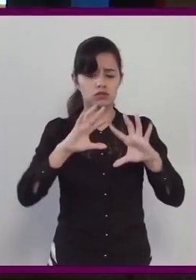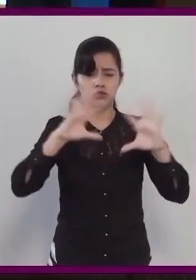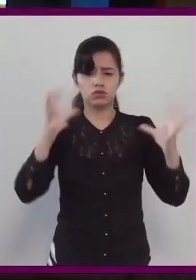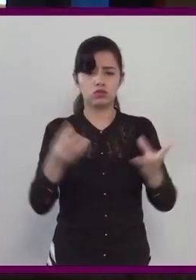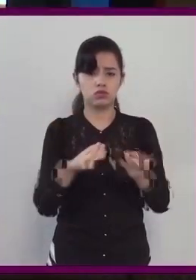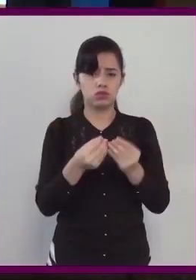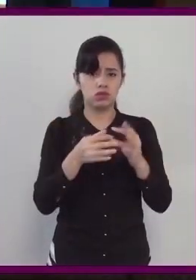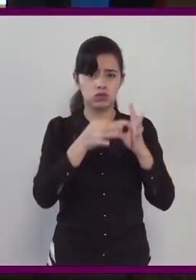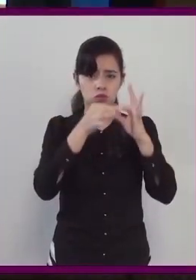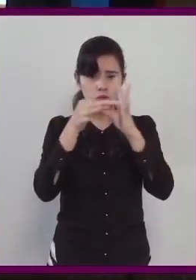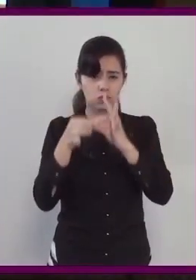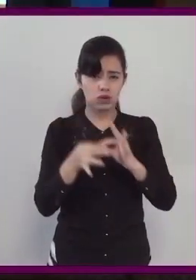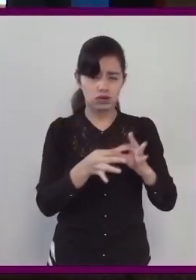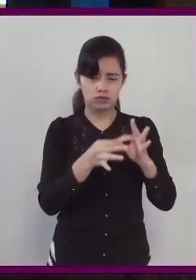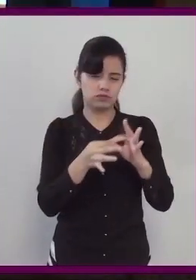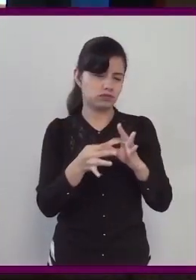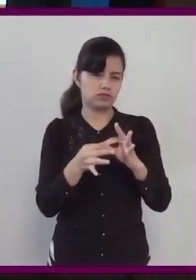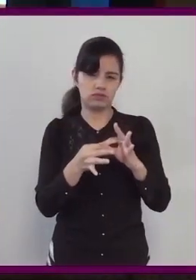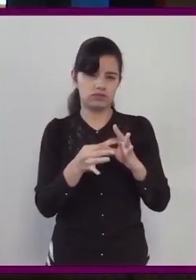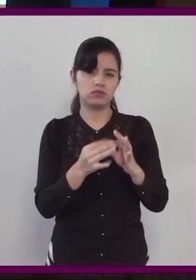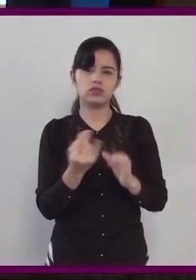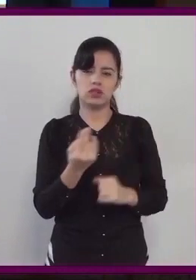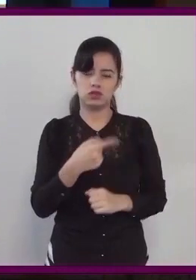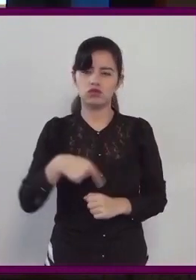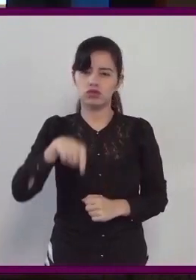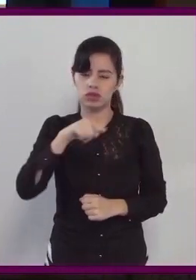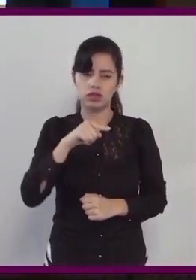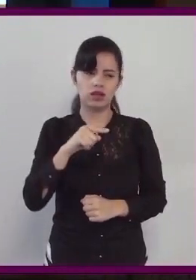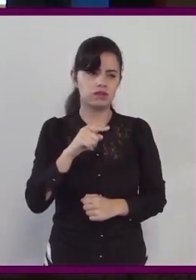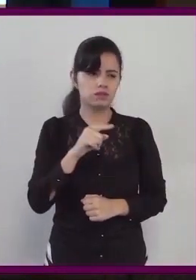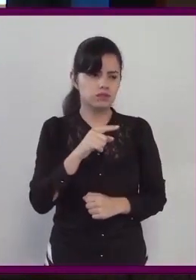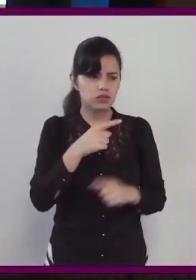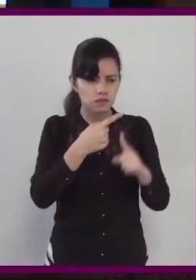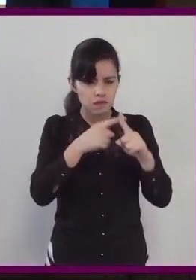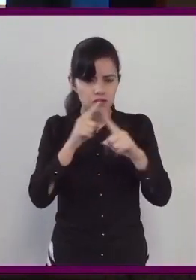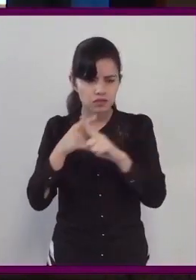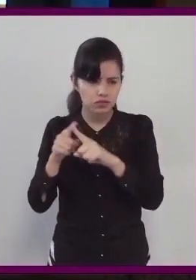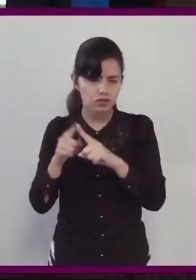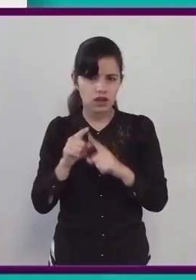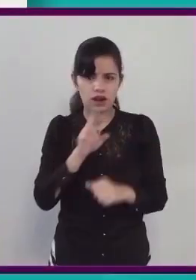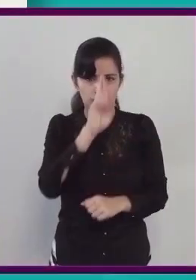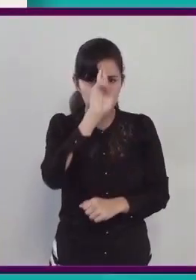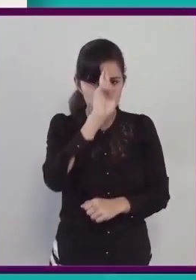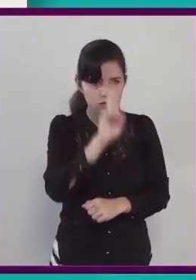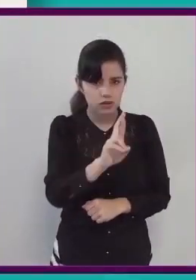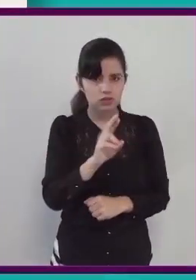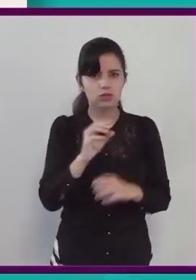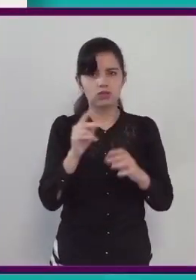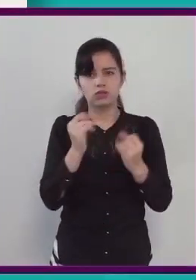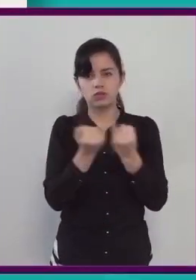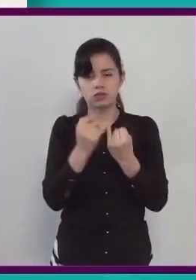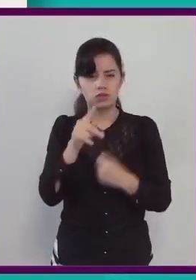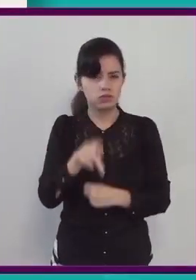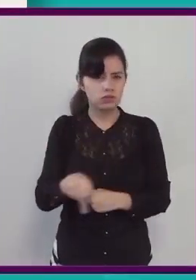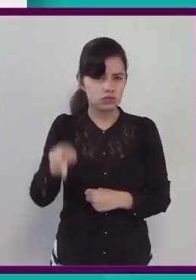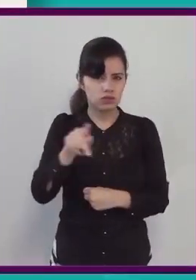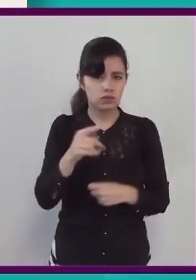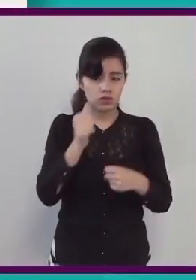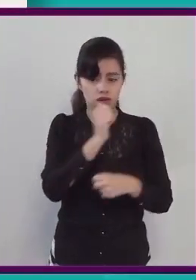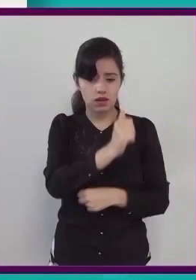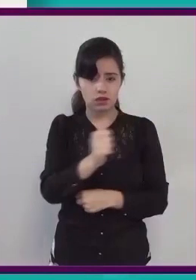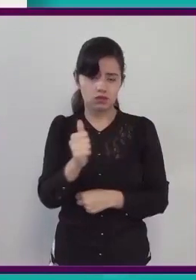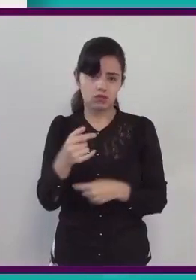Más que tratar de crear una historia unificadora, creo que hay que reconocer